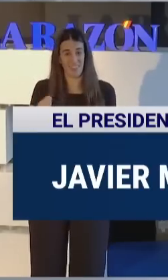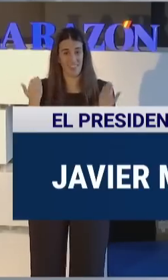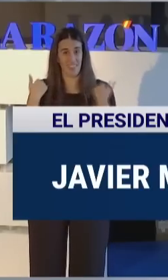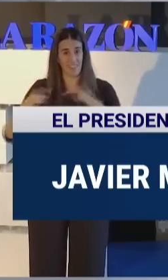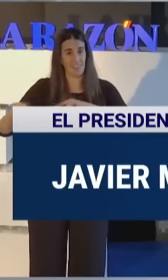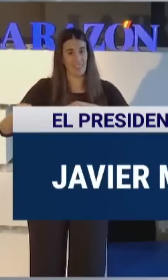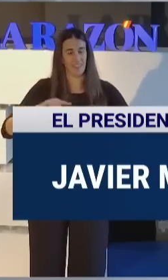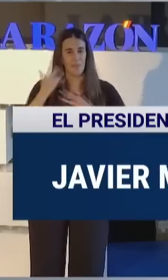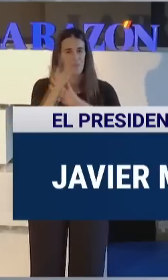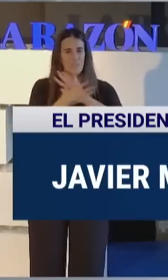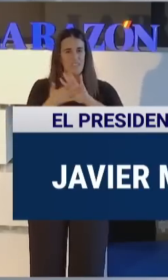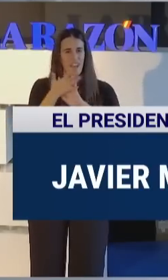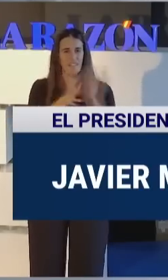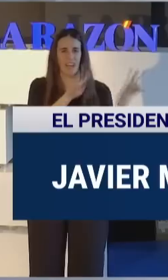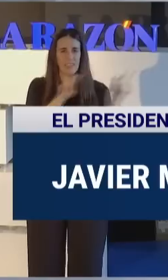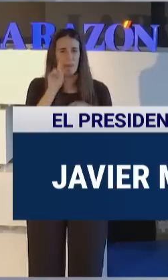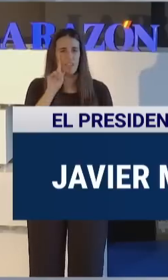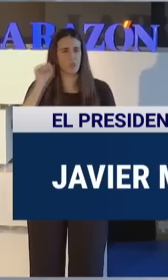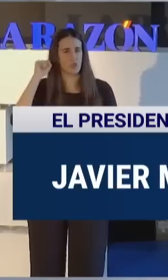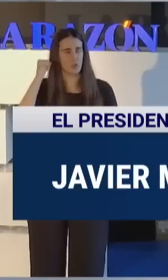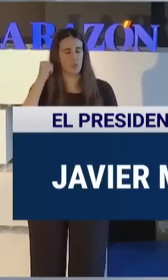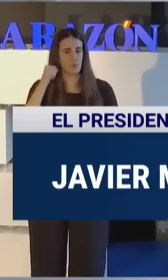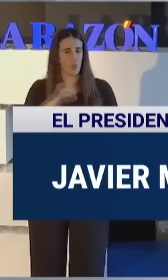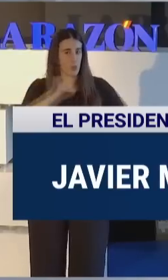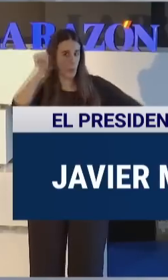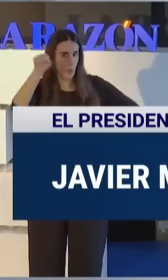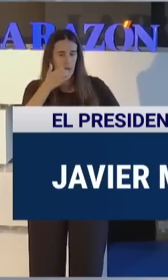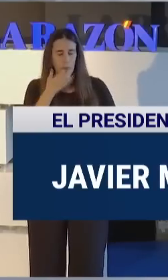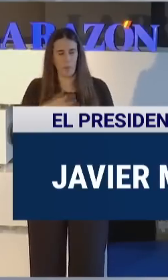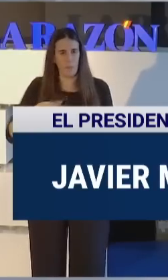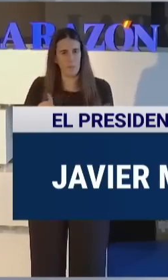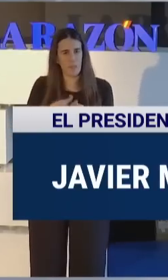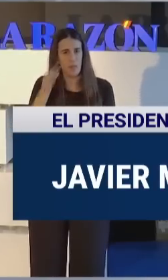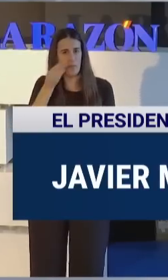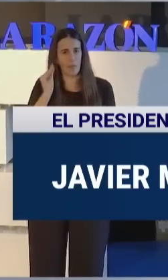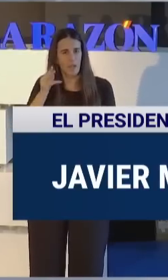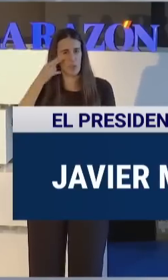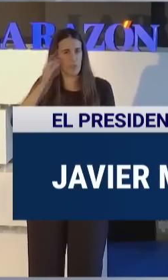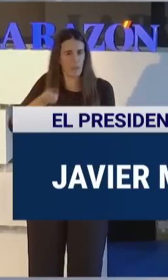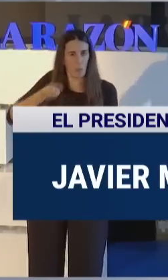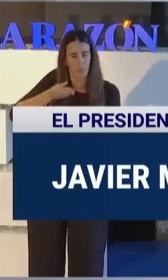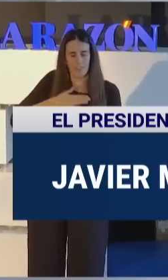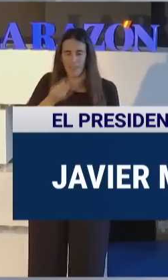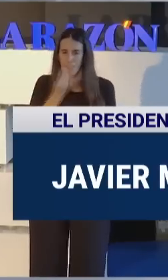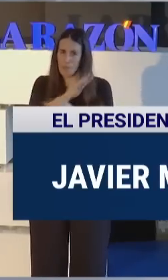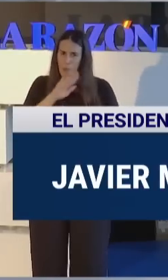como una cuestión así de superhéroe, o está el testimonio de mi hermana, o el de mi mejor amigo. O sea, son